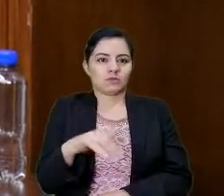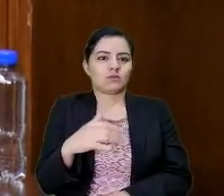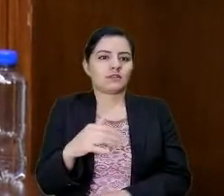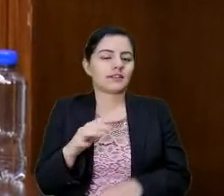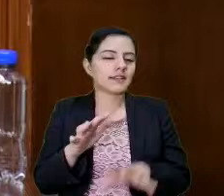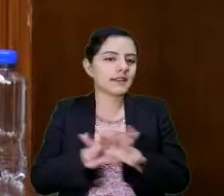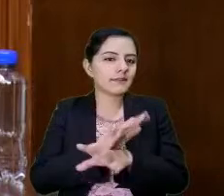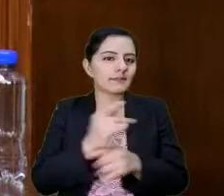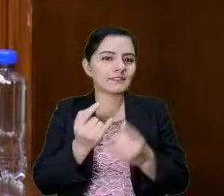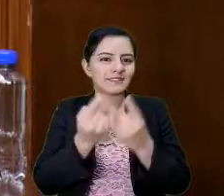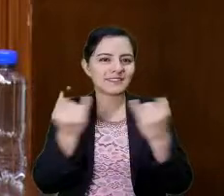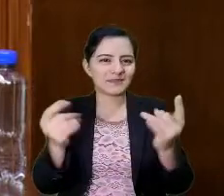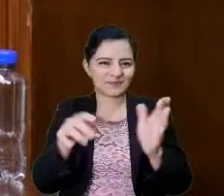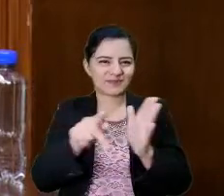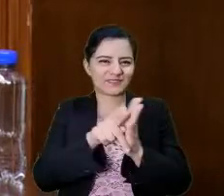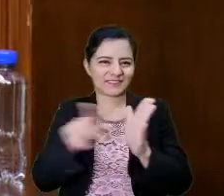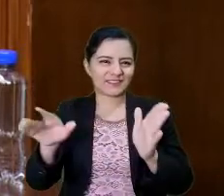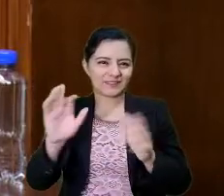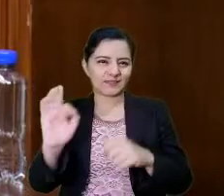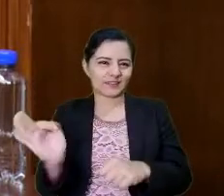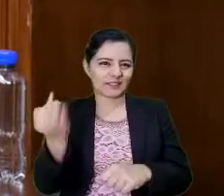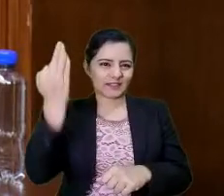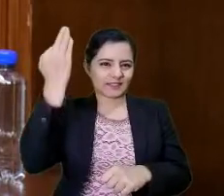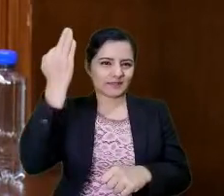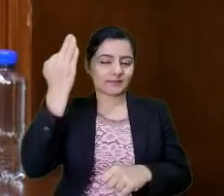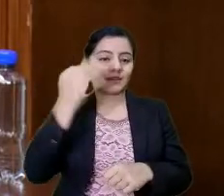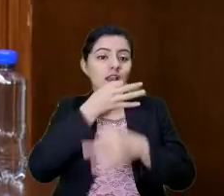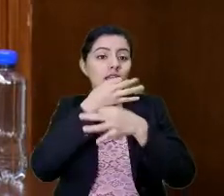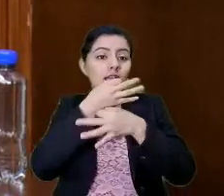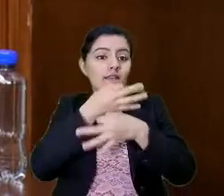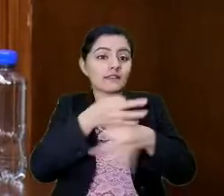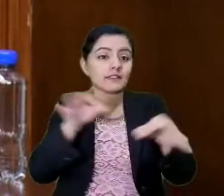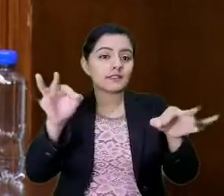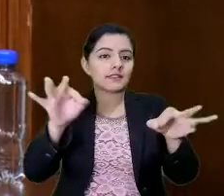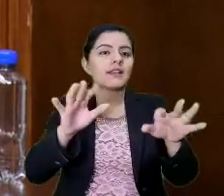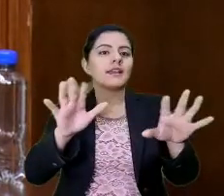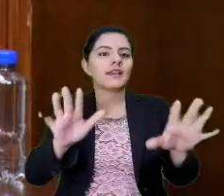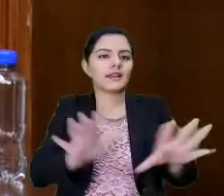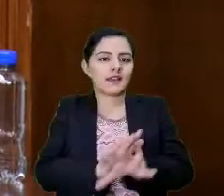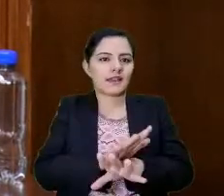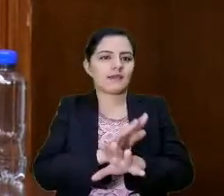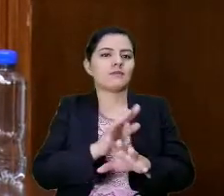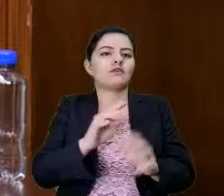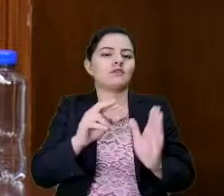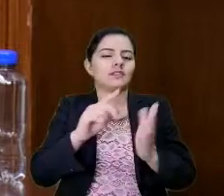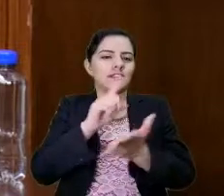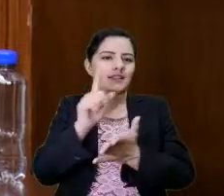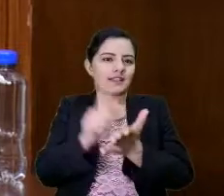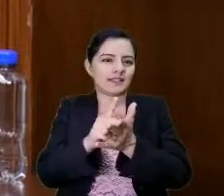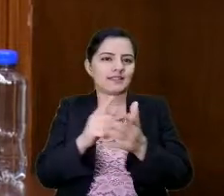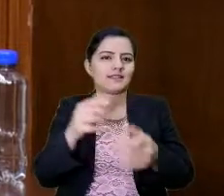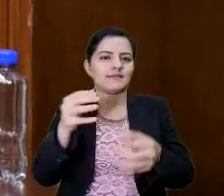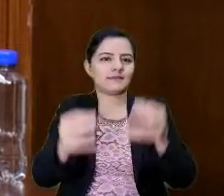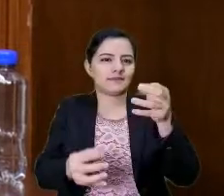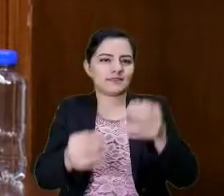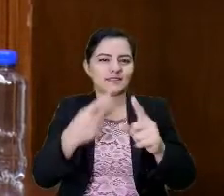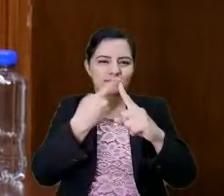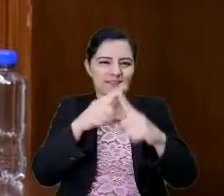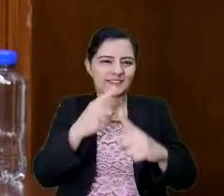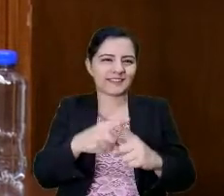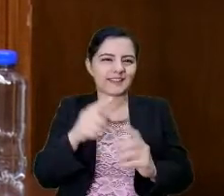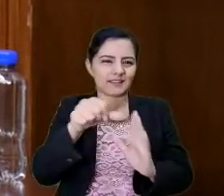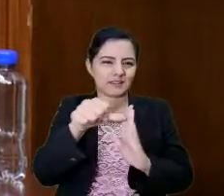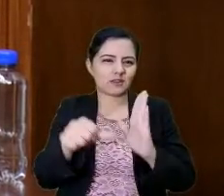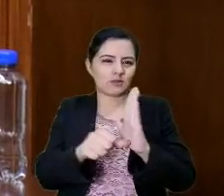Diario Oficial de la Federación el decreto de reforma judicial a diversos artículos de la Constitución en materia de